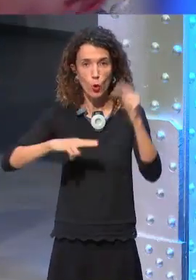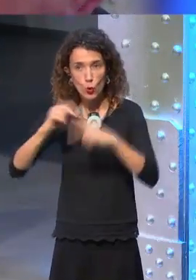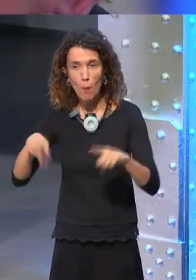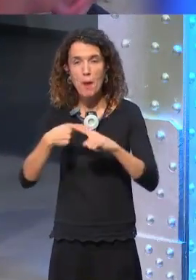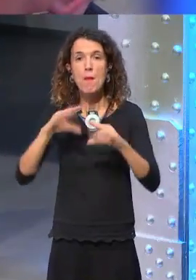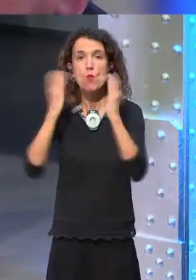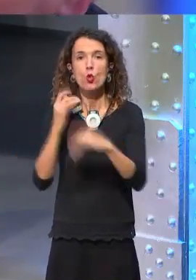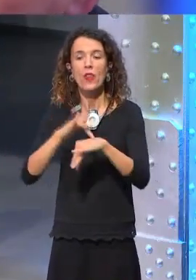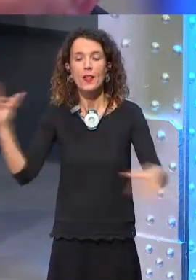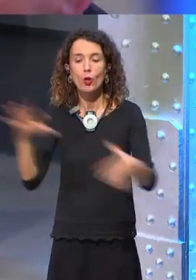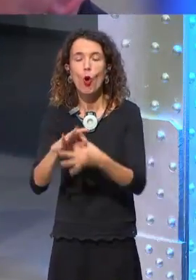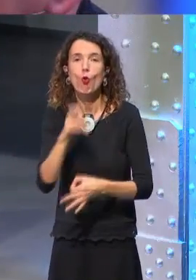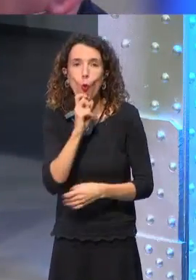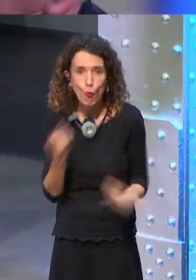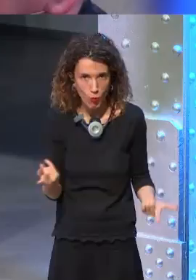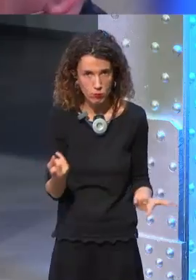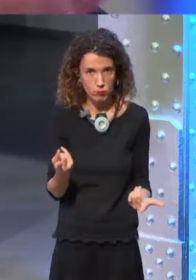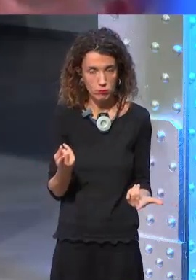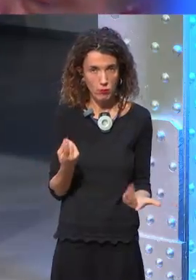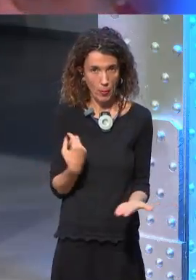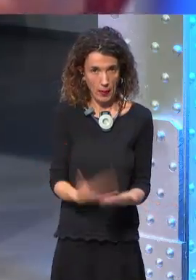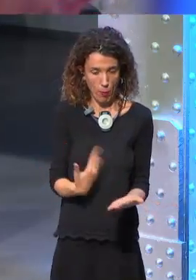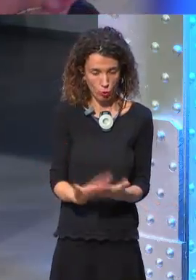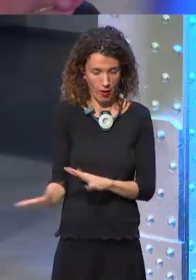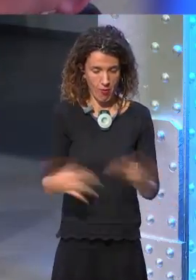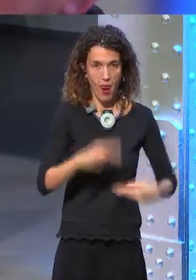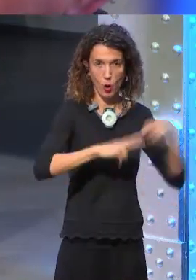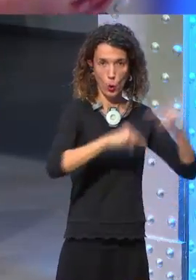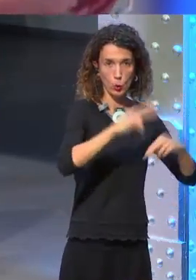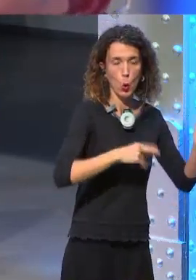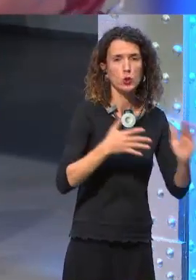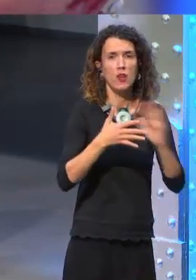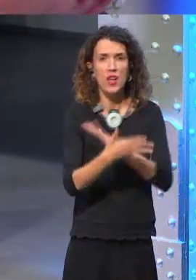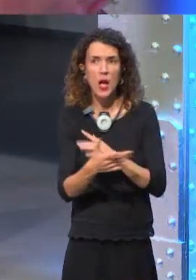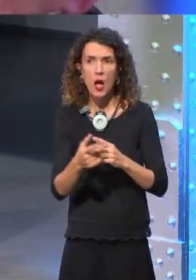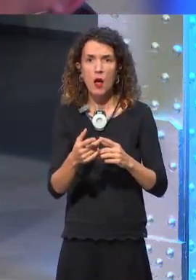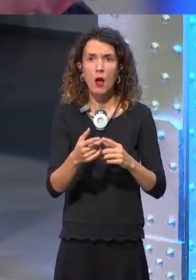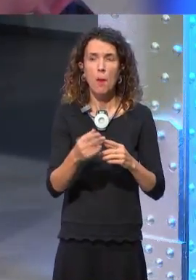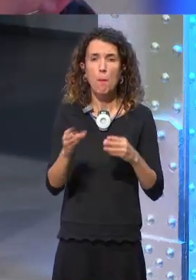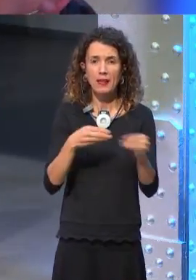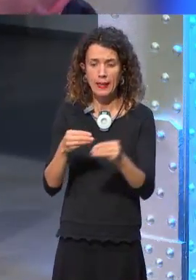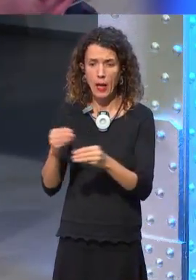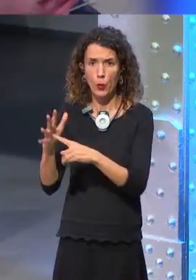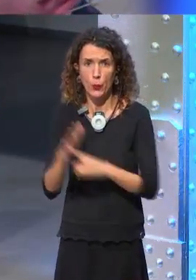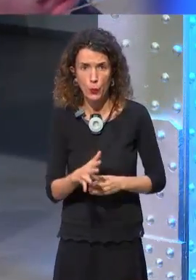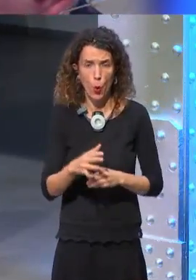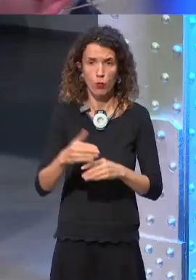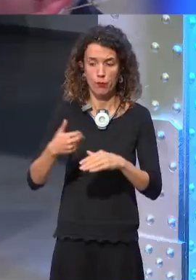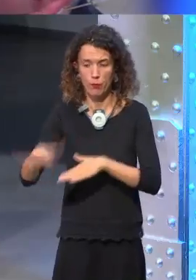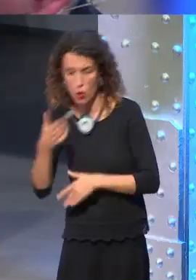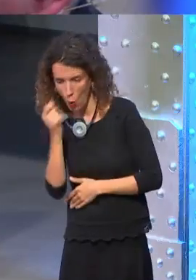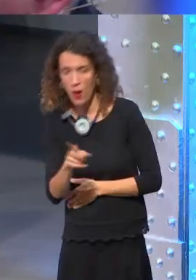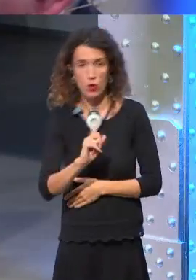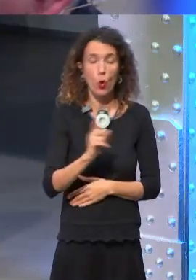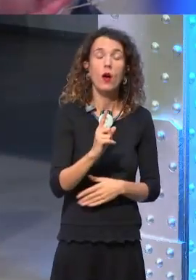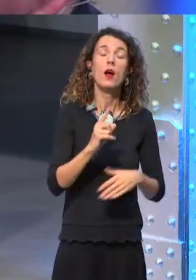y demostrarlo en la escala de construcción. Y esto no excluye los materiales. Evidentemente hemos hecho experimentos con